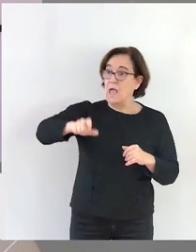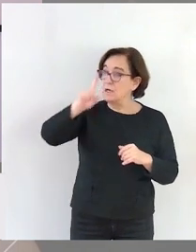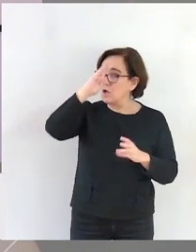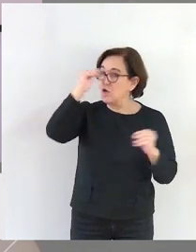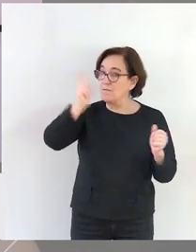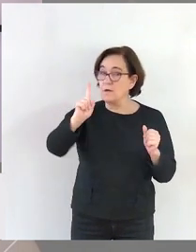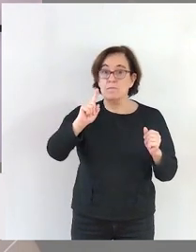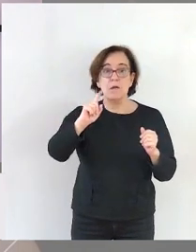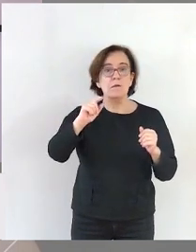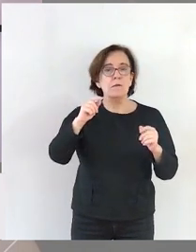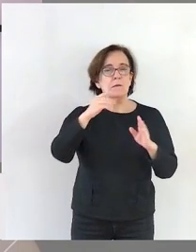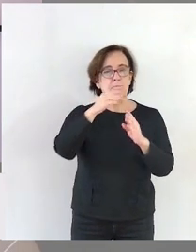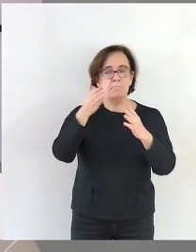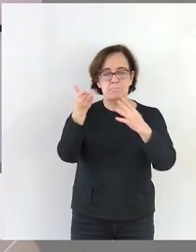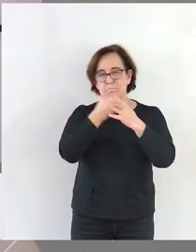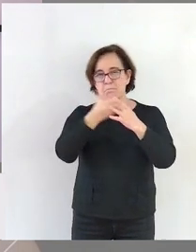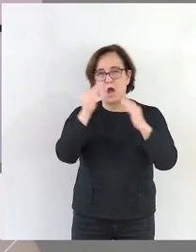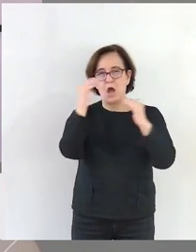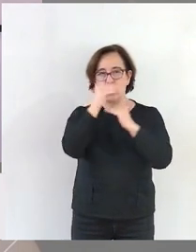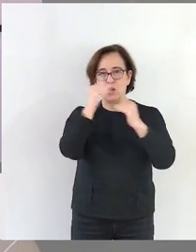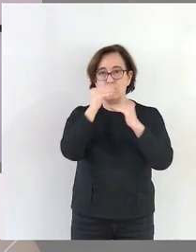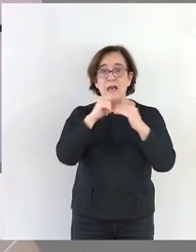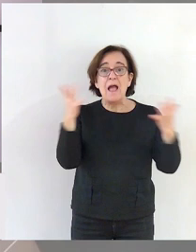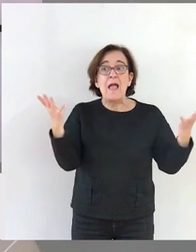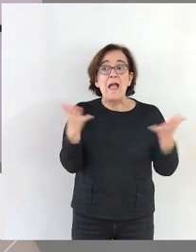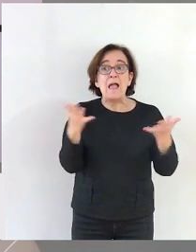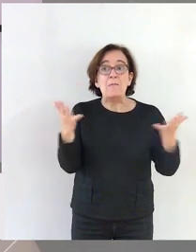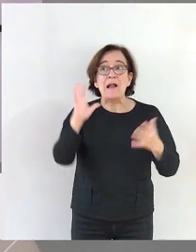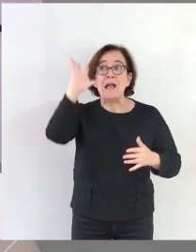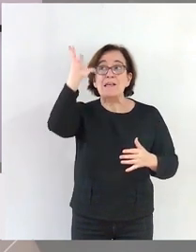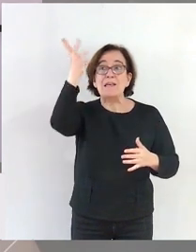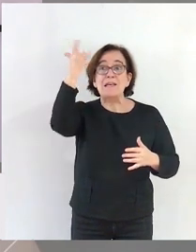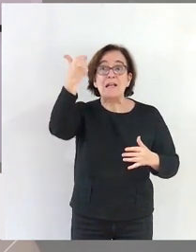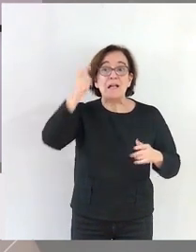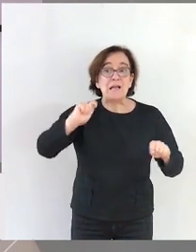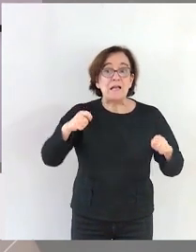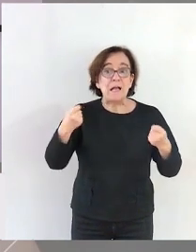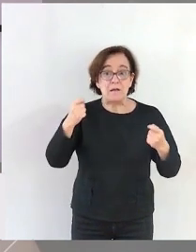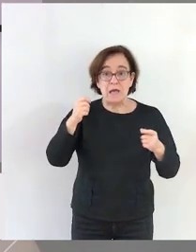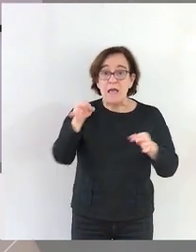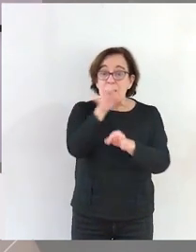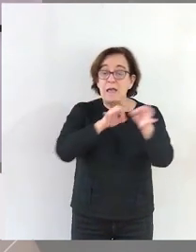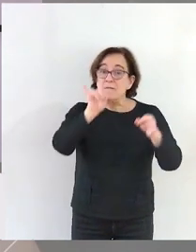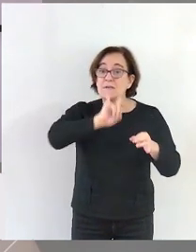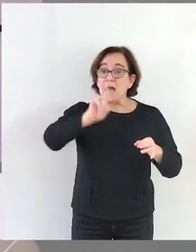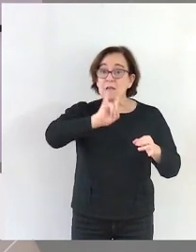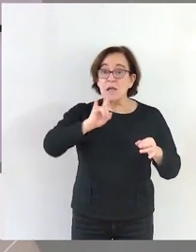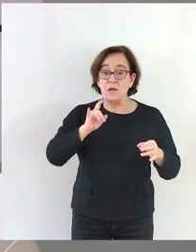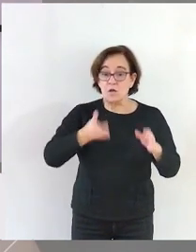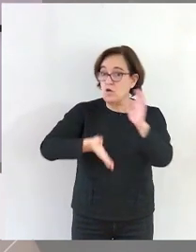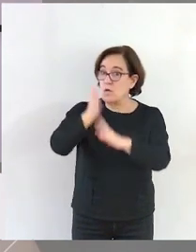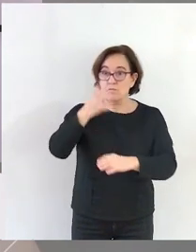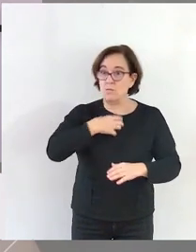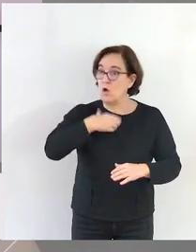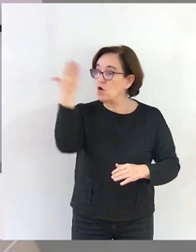que A mediados de octubre hemos estado con una emergencia climática en las Islas Canarias y los niños no han podido al colegio